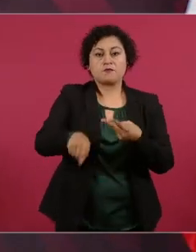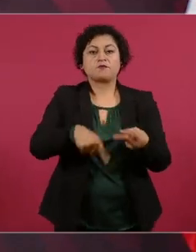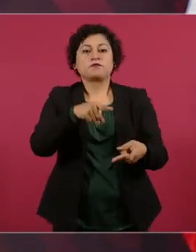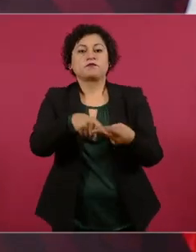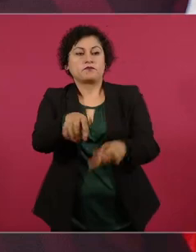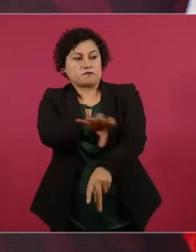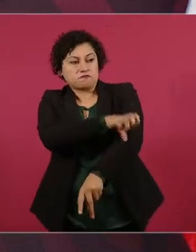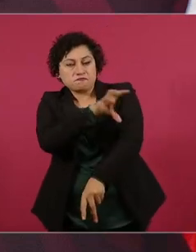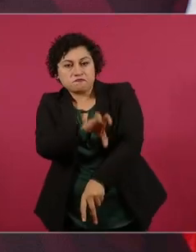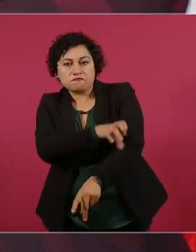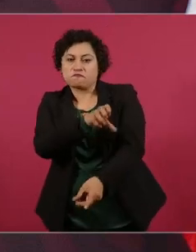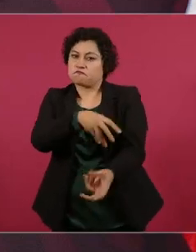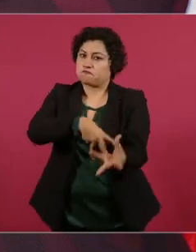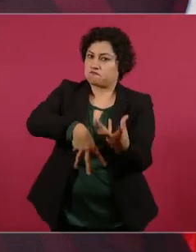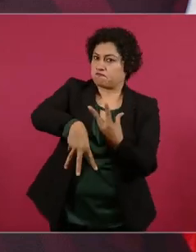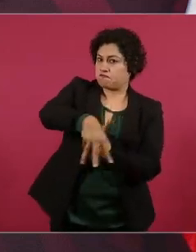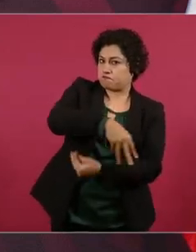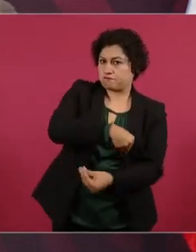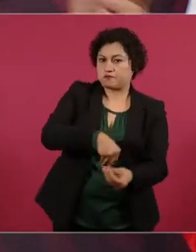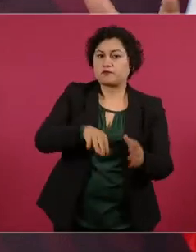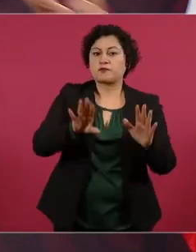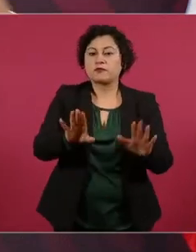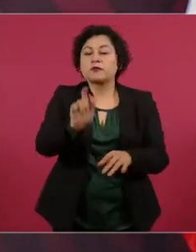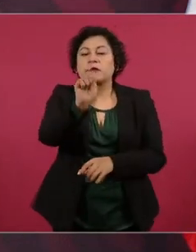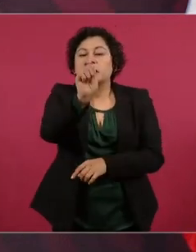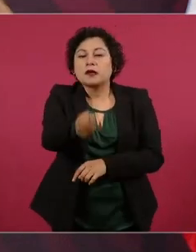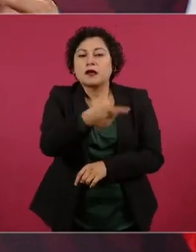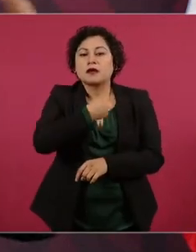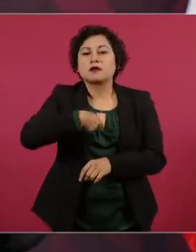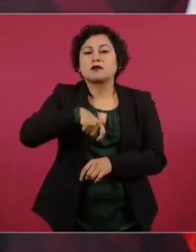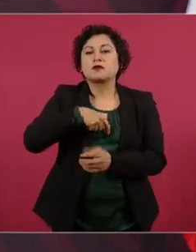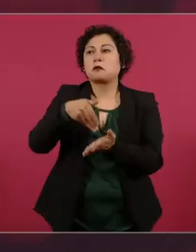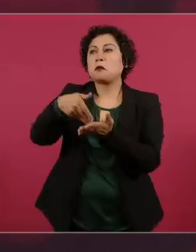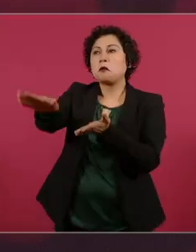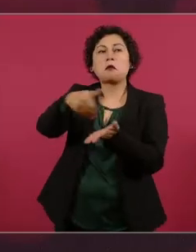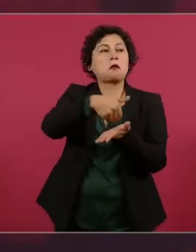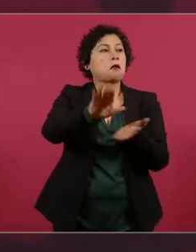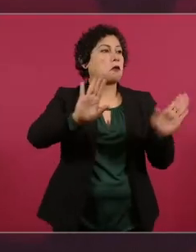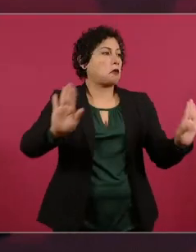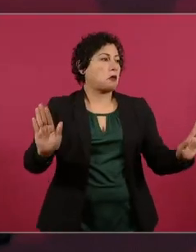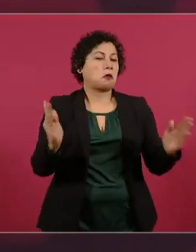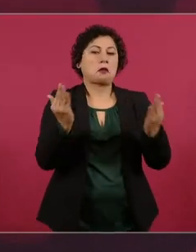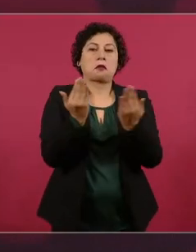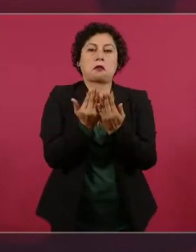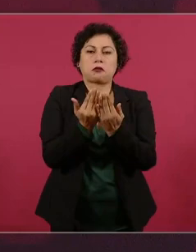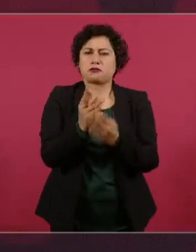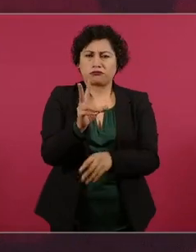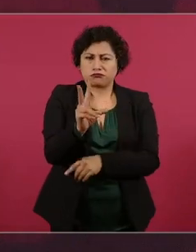No quiere decir de cerrarnos, no, tenemos una integración